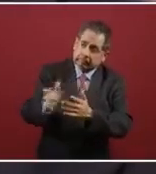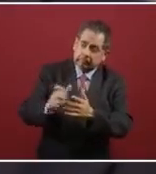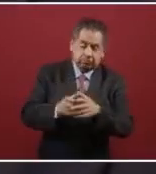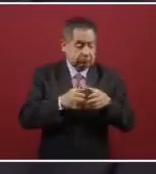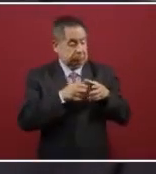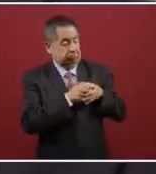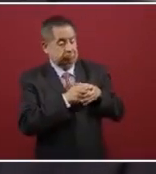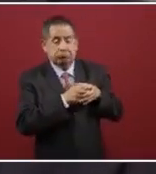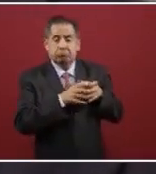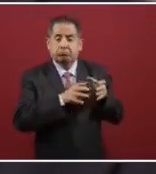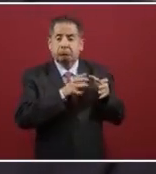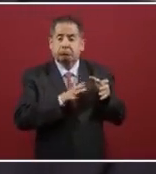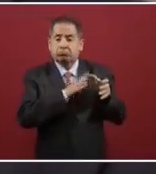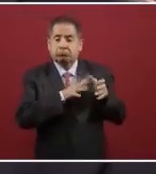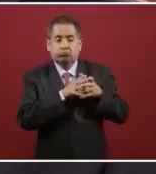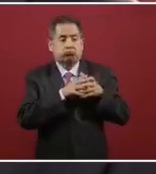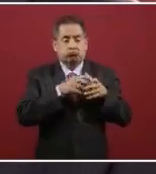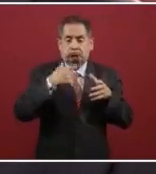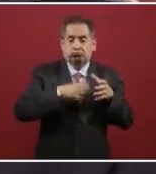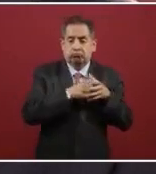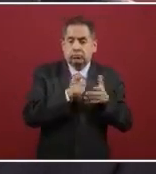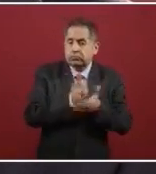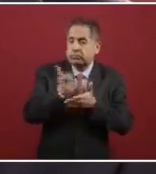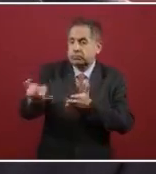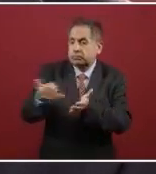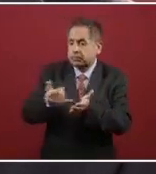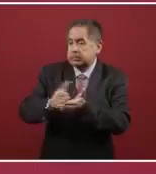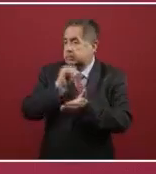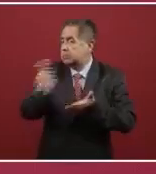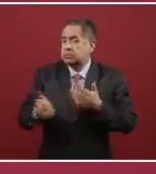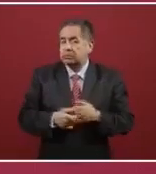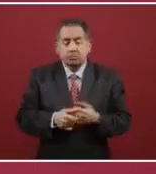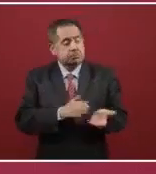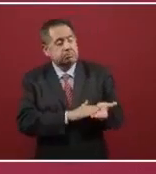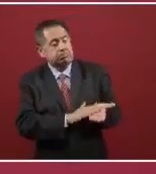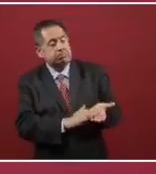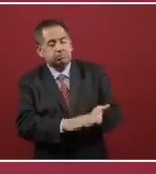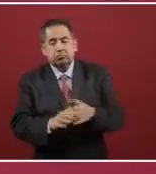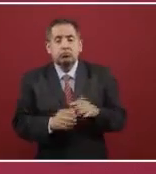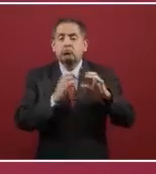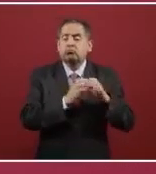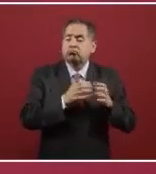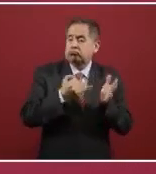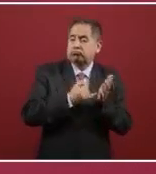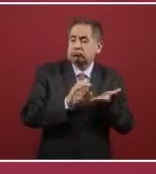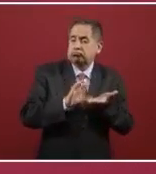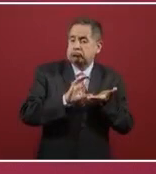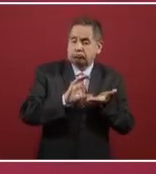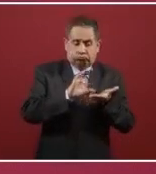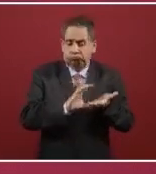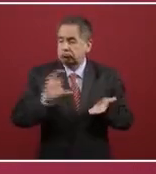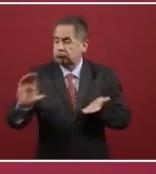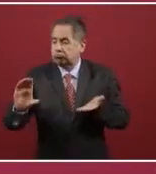había un grupo que no pagaba, o cuando pagaba les